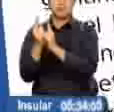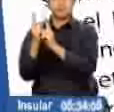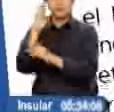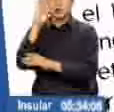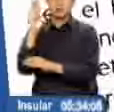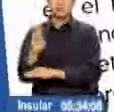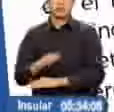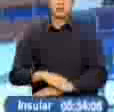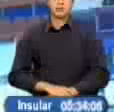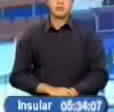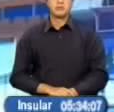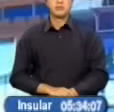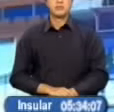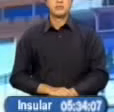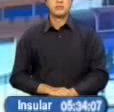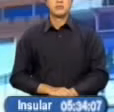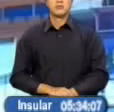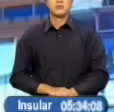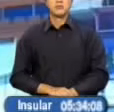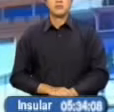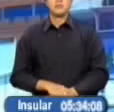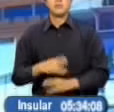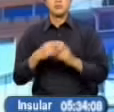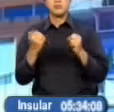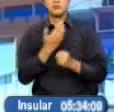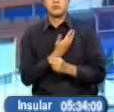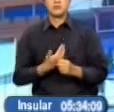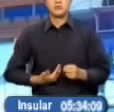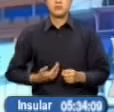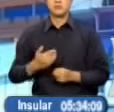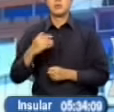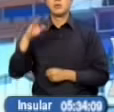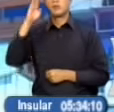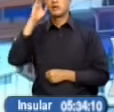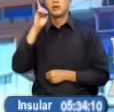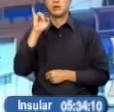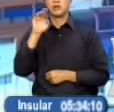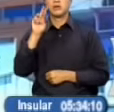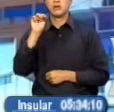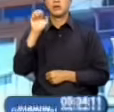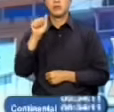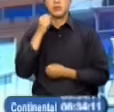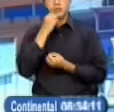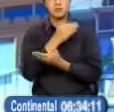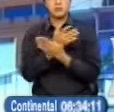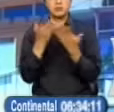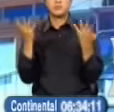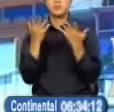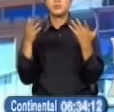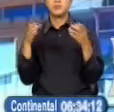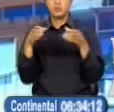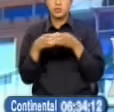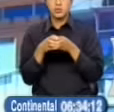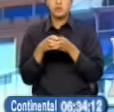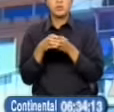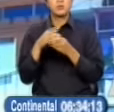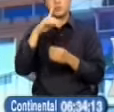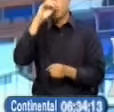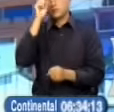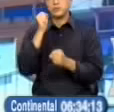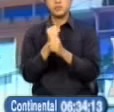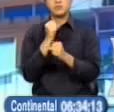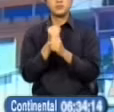a ecuador tv la ex mandataria de brasil dilma rousseff se pronunció ante los integrantes del partido de los trabajadores y